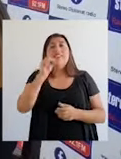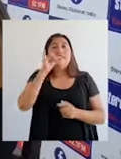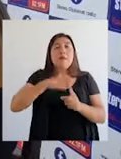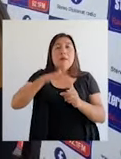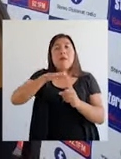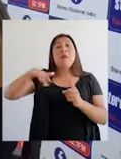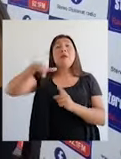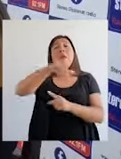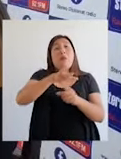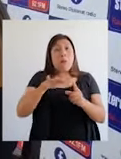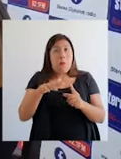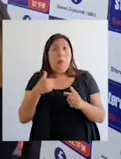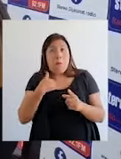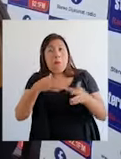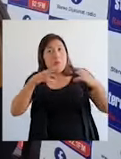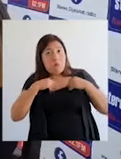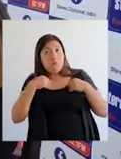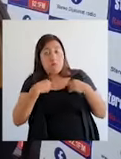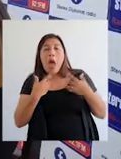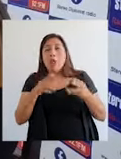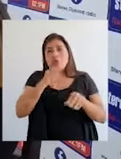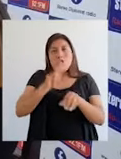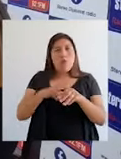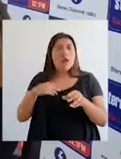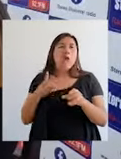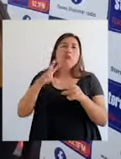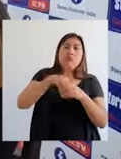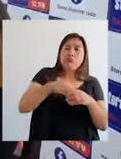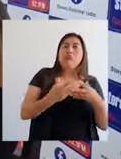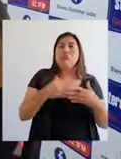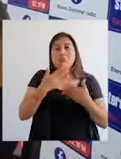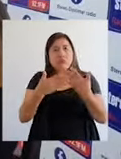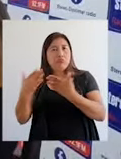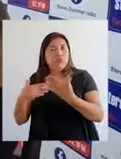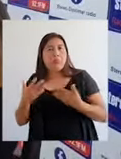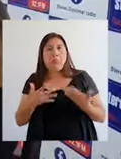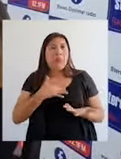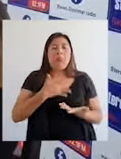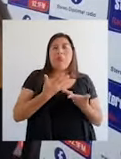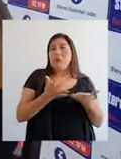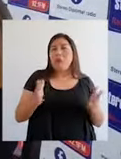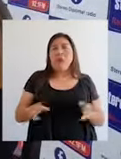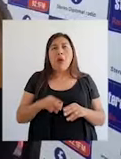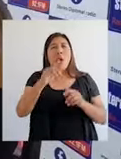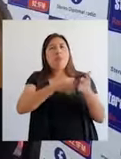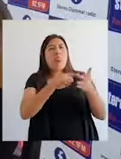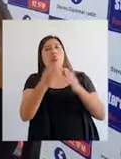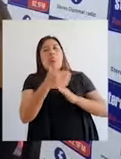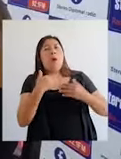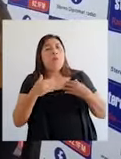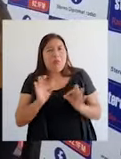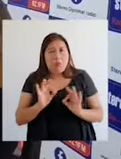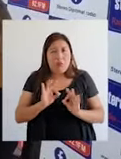aceptan sin ningún problema, no centran una diferencia por una limitación mía, yo no sentiré que hay algún grado de segregación o